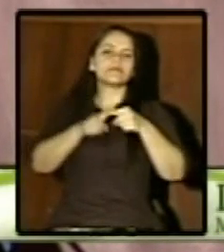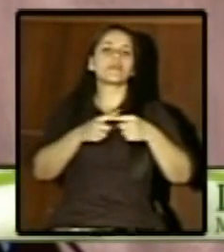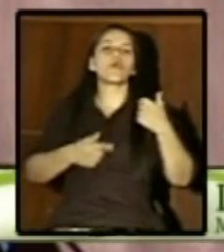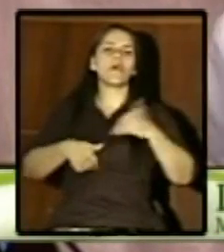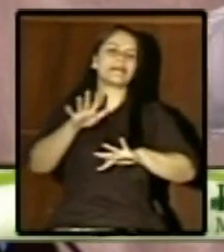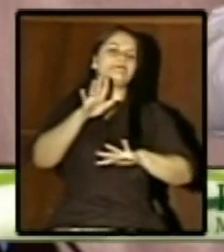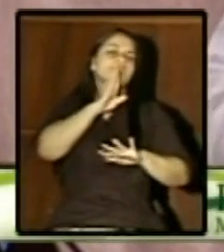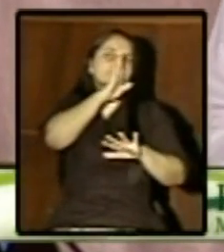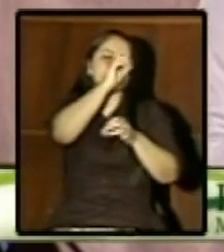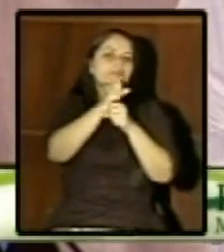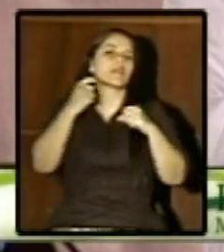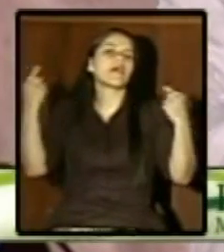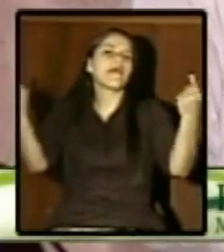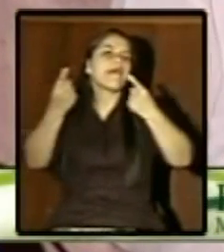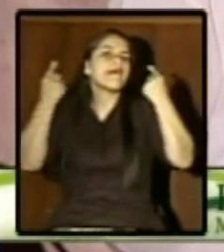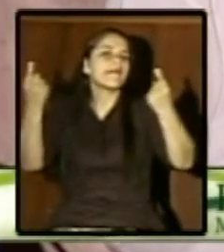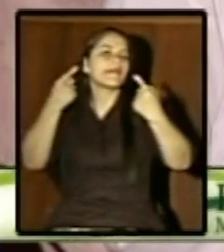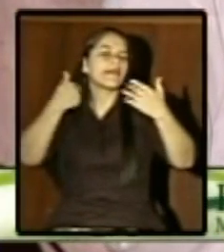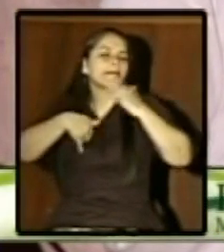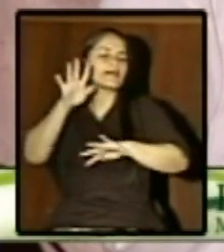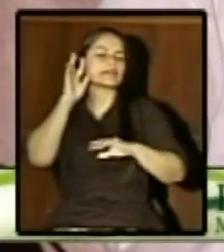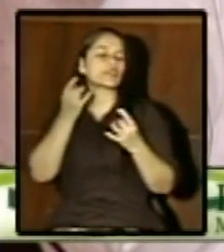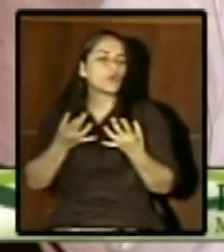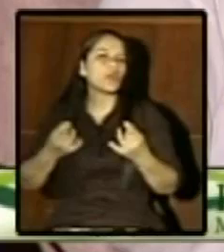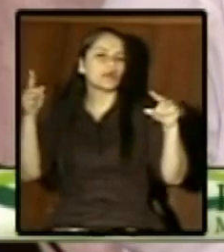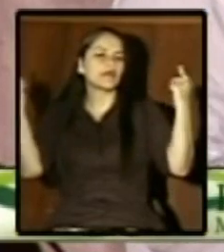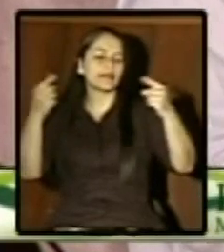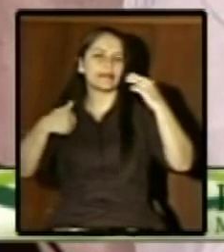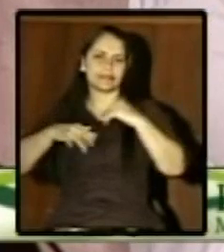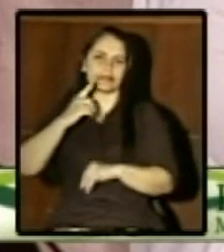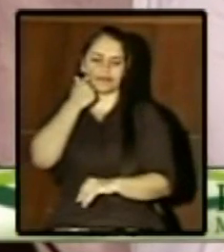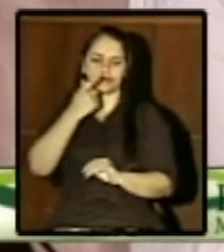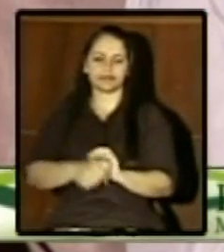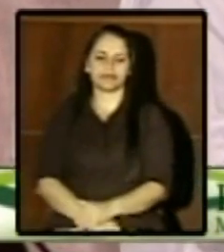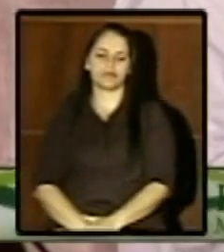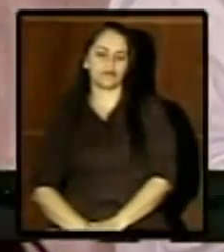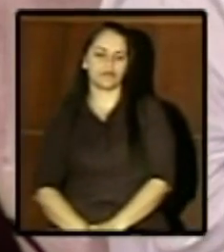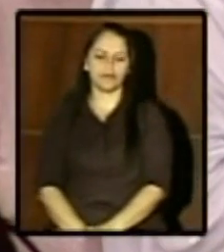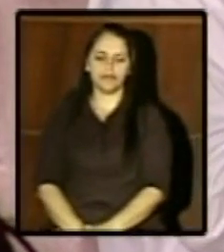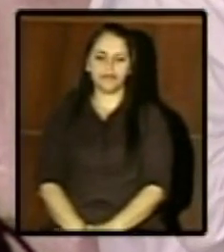hacer énfasis en lo más frecuente, en lo que me pareció que podría ser más frecuente en ustedes.